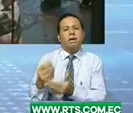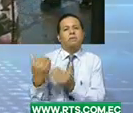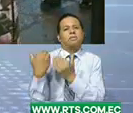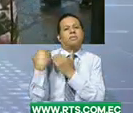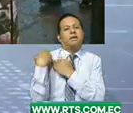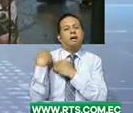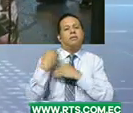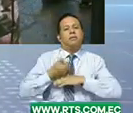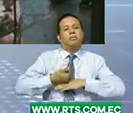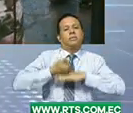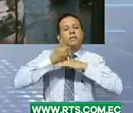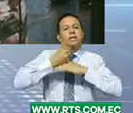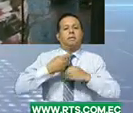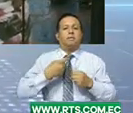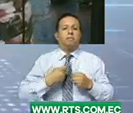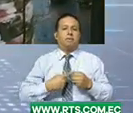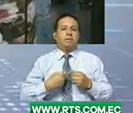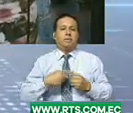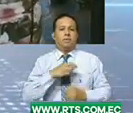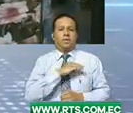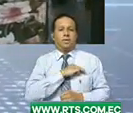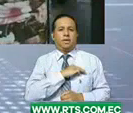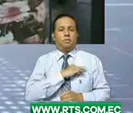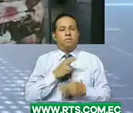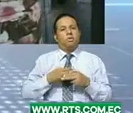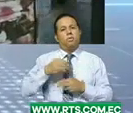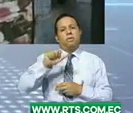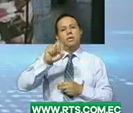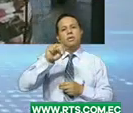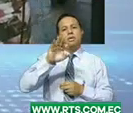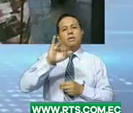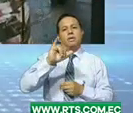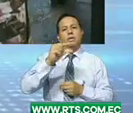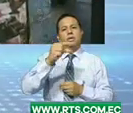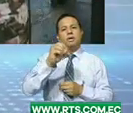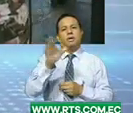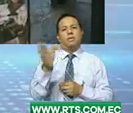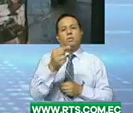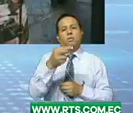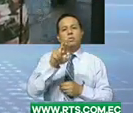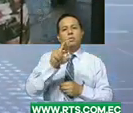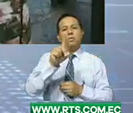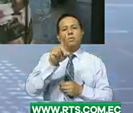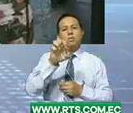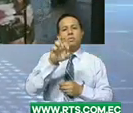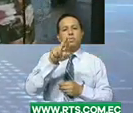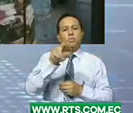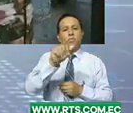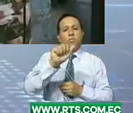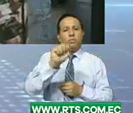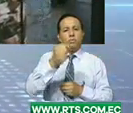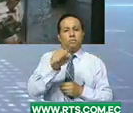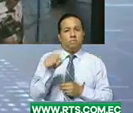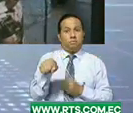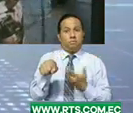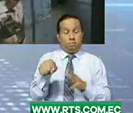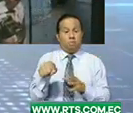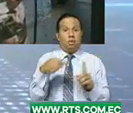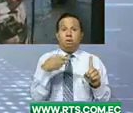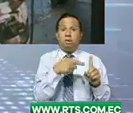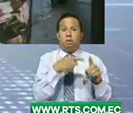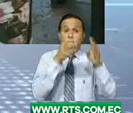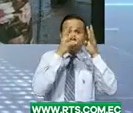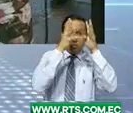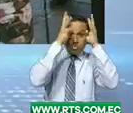Se trata de Santiago Guarderas. Jorge Yunda ha afirmado a través de su cuenta de Twitter pues que acudirá a otro tipo de instancias. Por